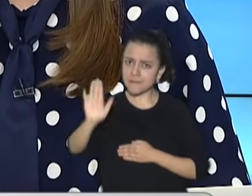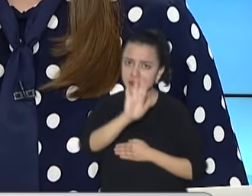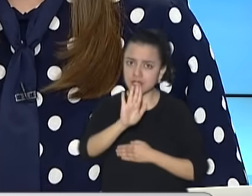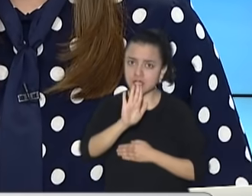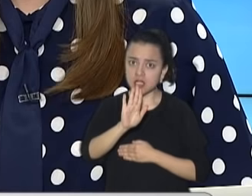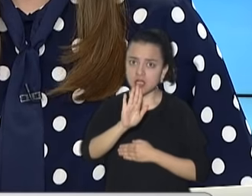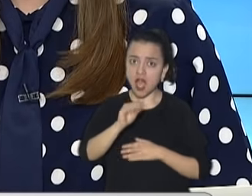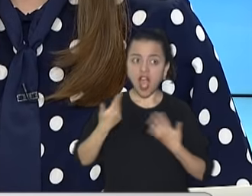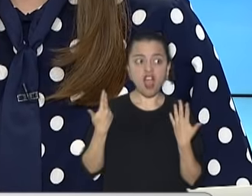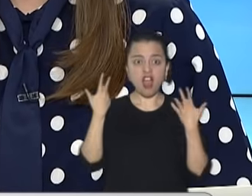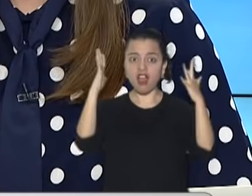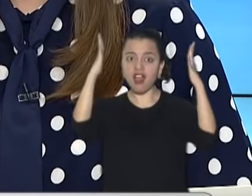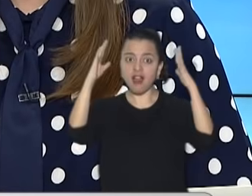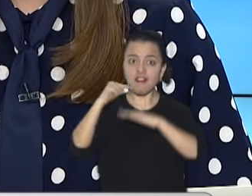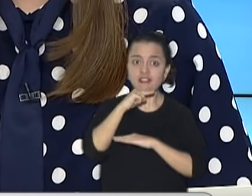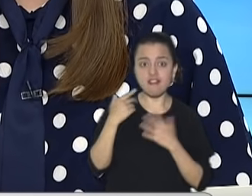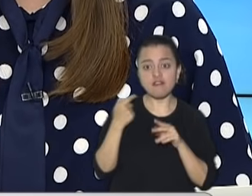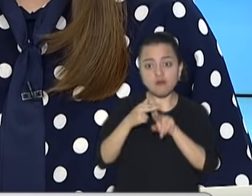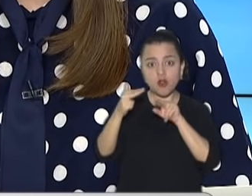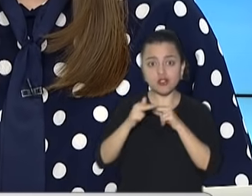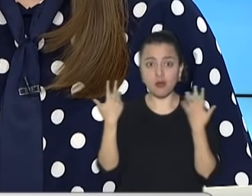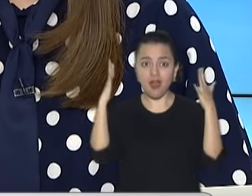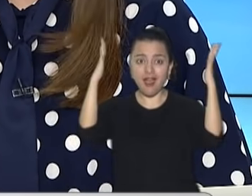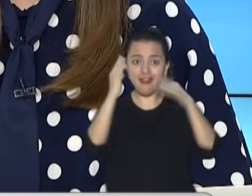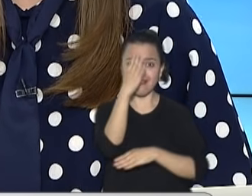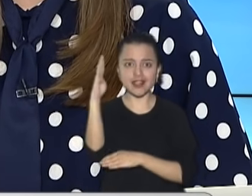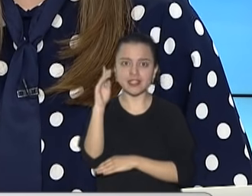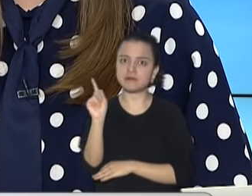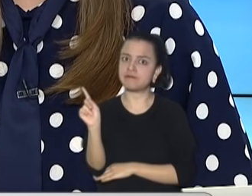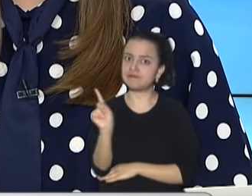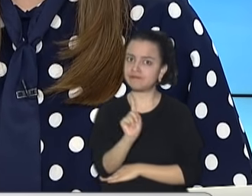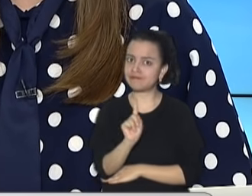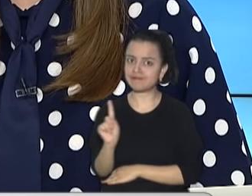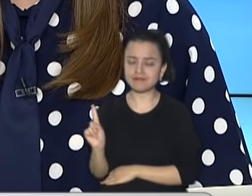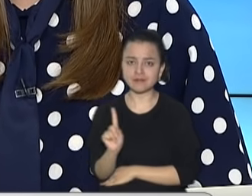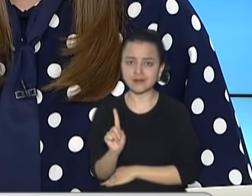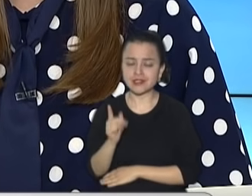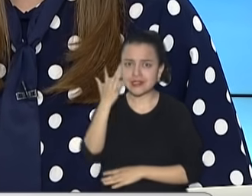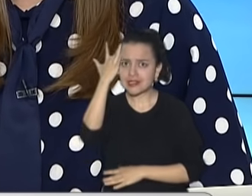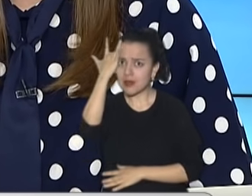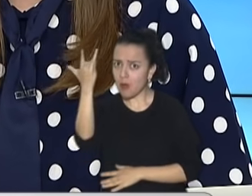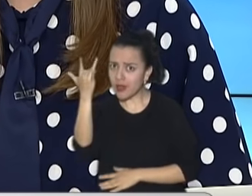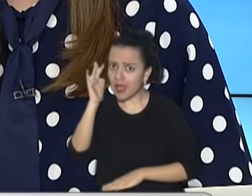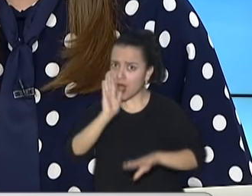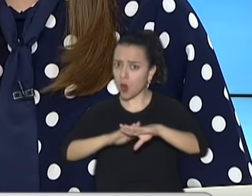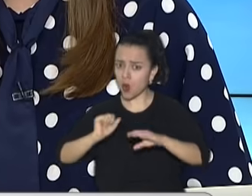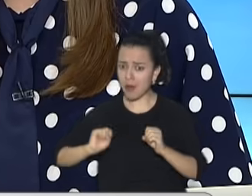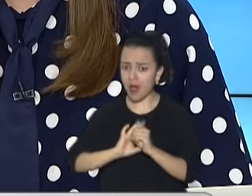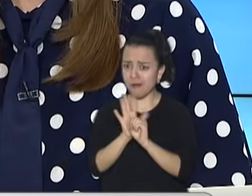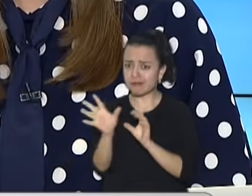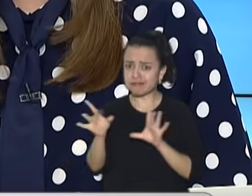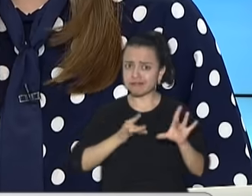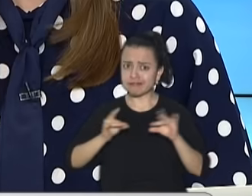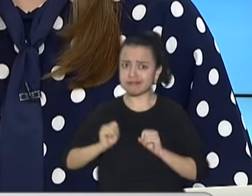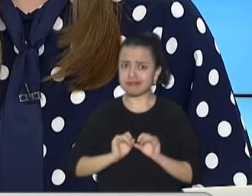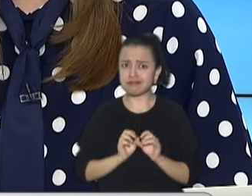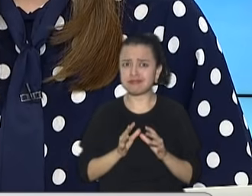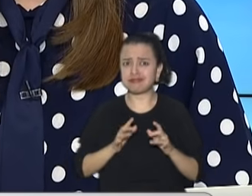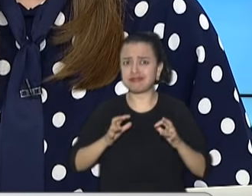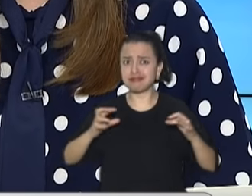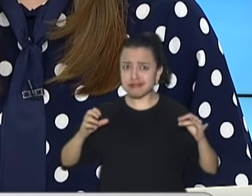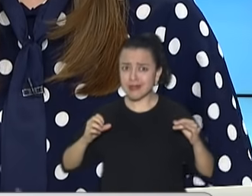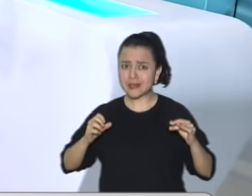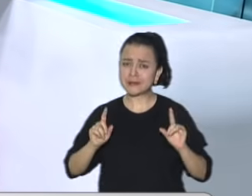días cívicos con ocasión del Carnaval de Barranquilla, pues las autoridades temen un dramático repunte de contagios y muertes por